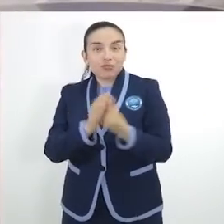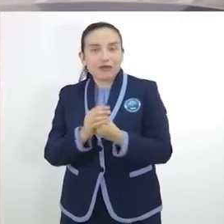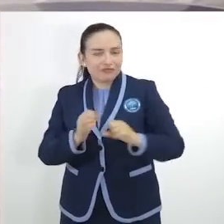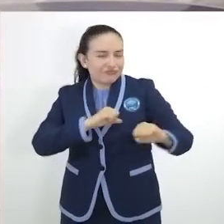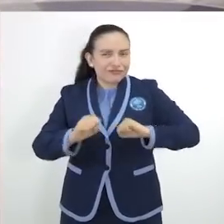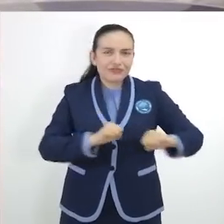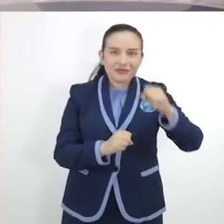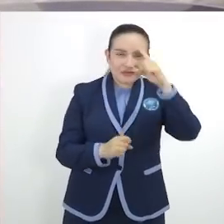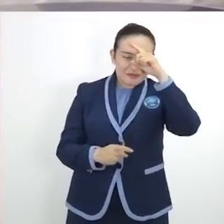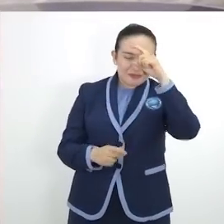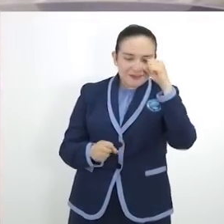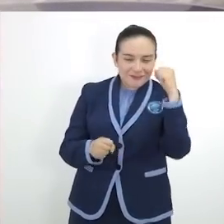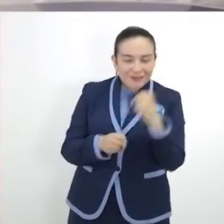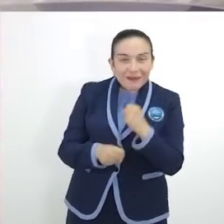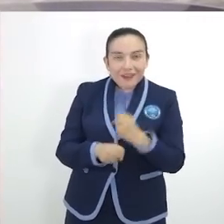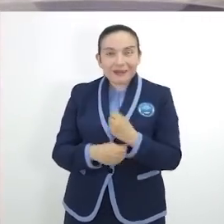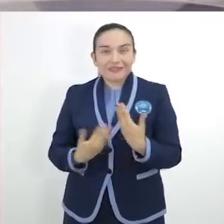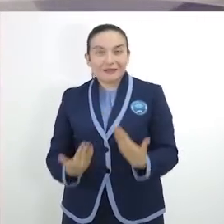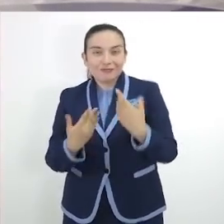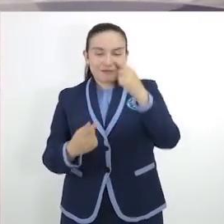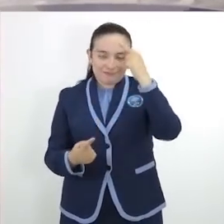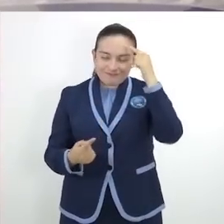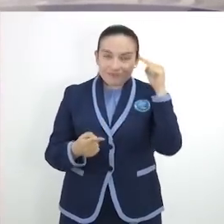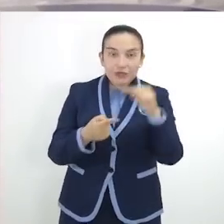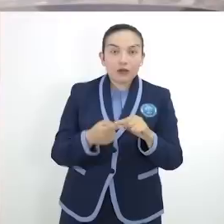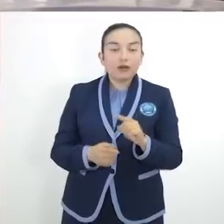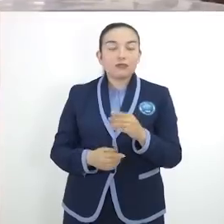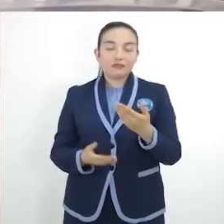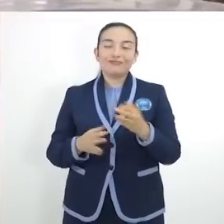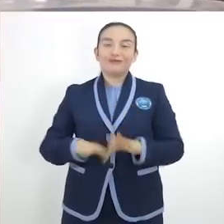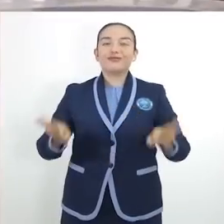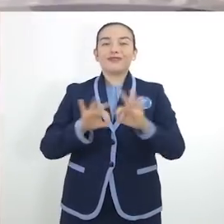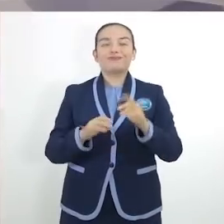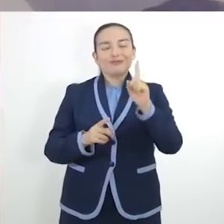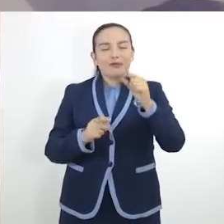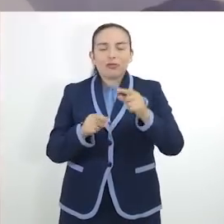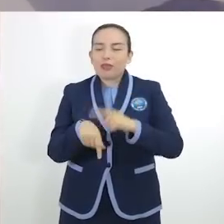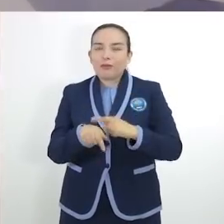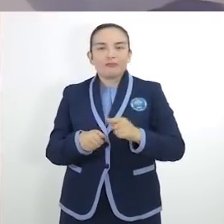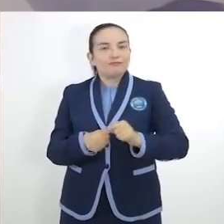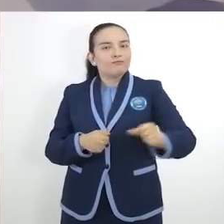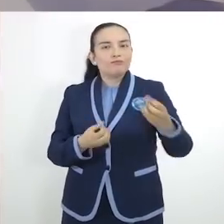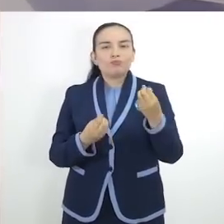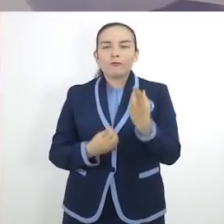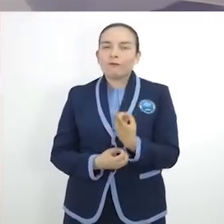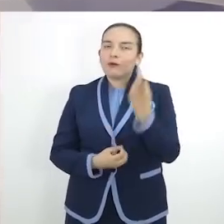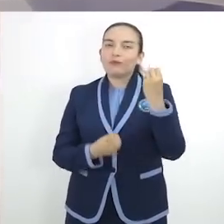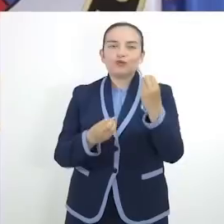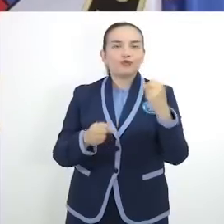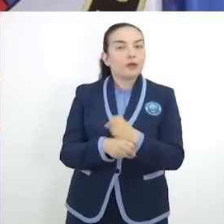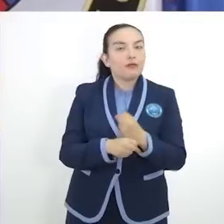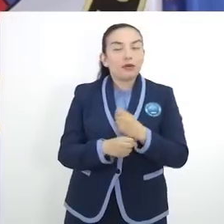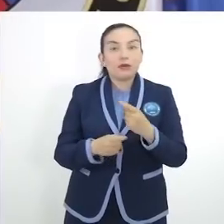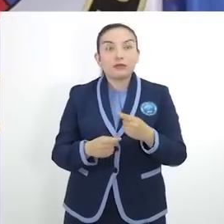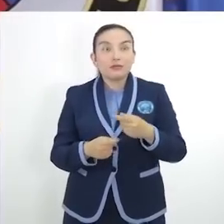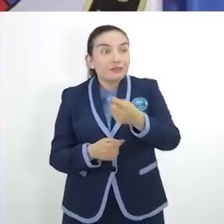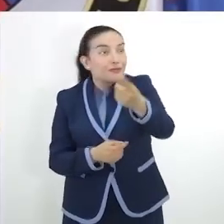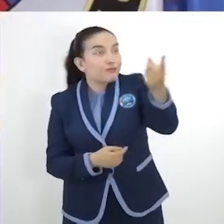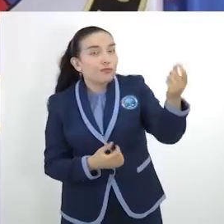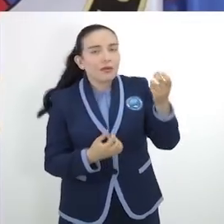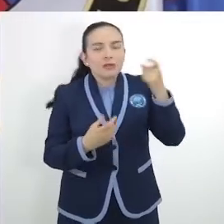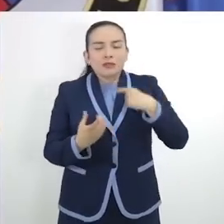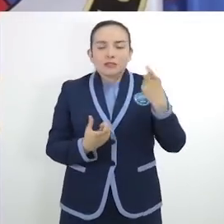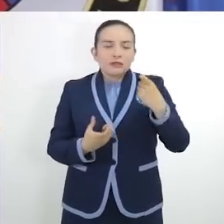causa, porque sabemos que aún es largo el camino por recorrer cuando se trata de trabajar por los más